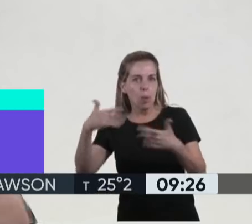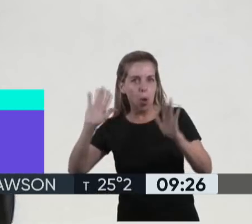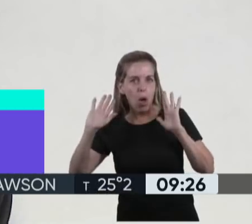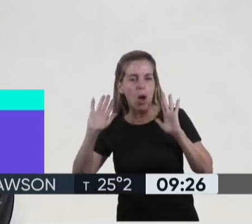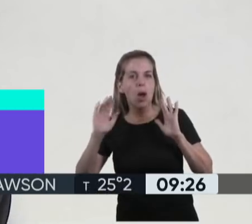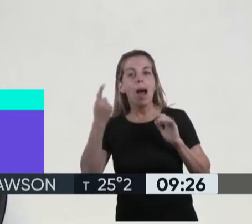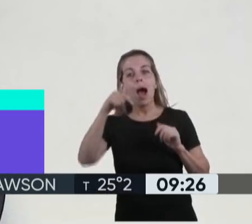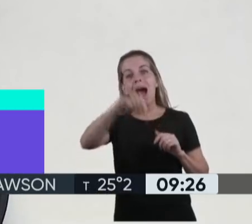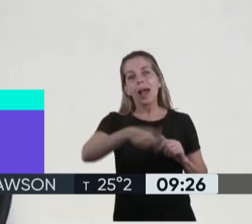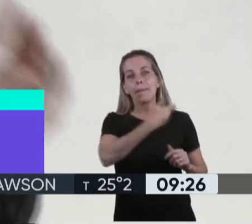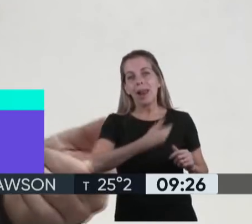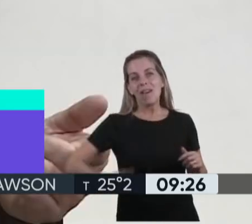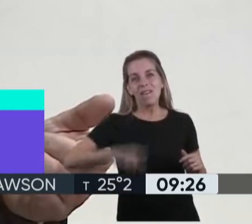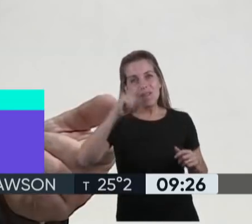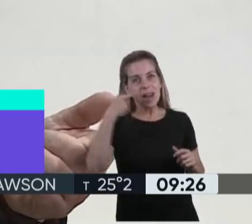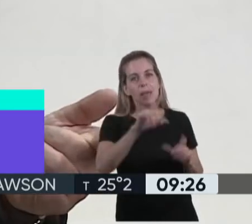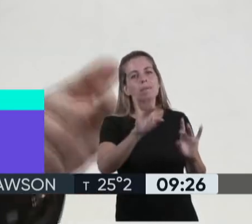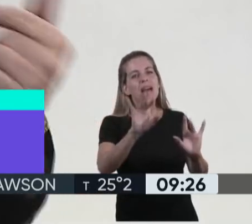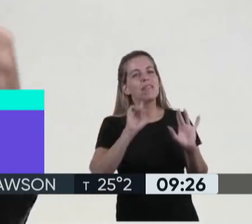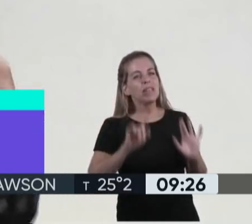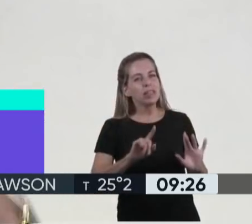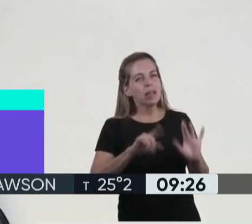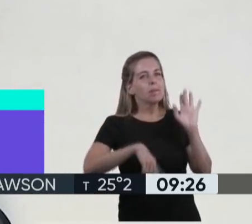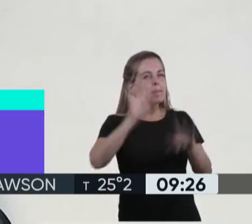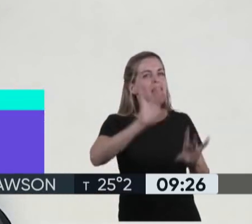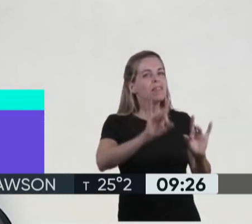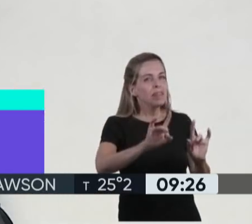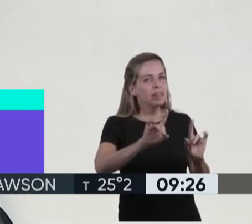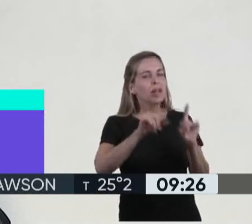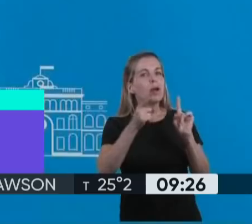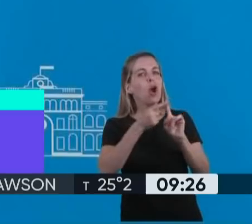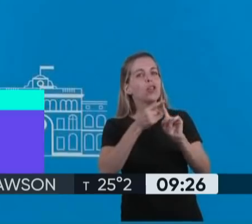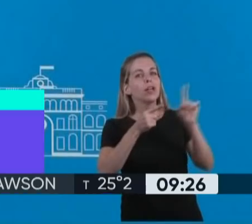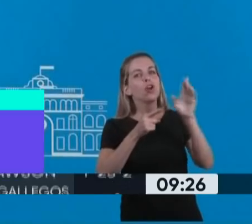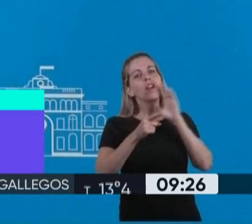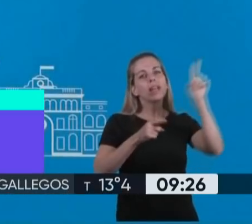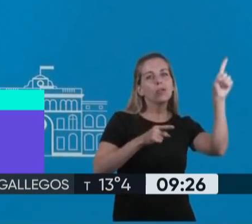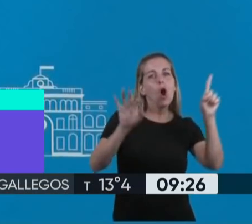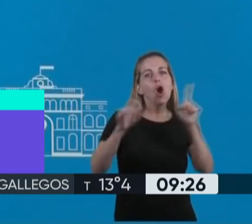Ahora, ¿para Alberto Fernández es más duro negociar con Estados Unidos o con el sector duro de Cambiemos?